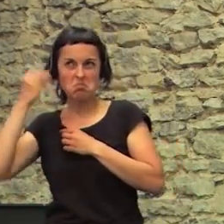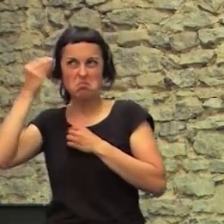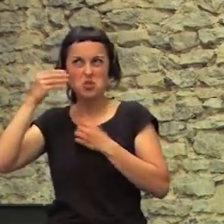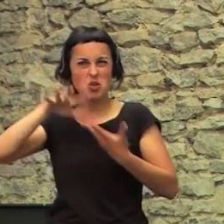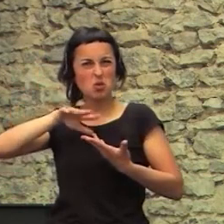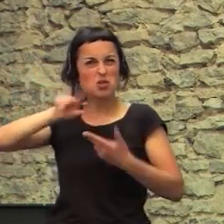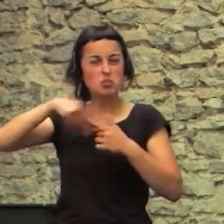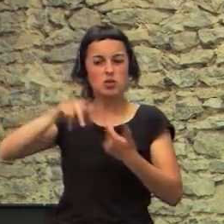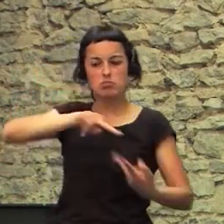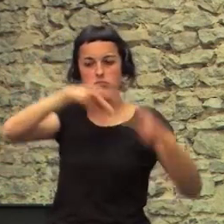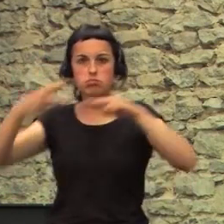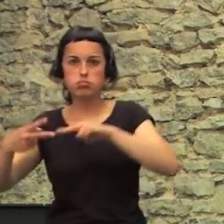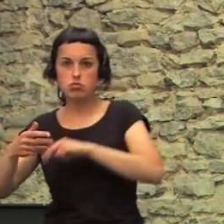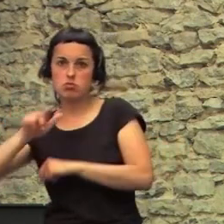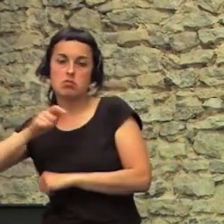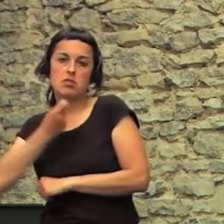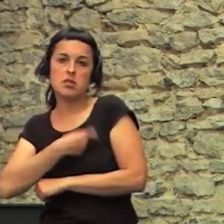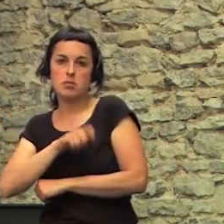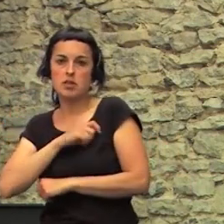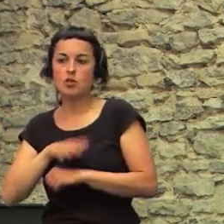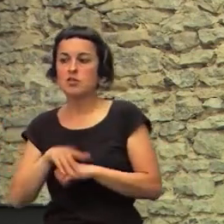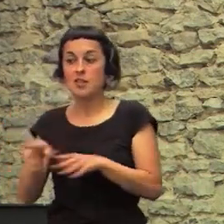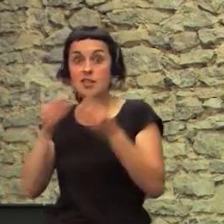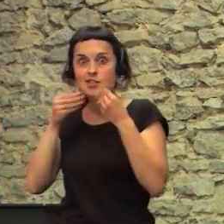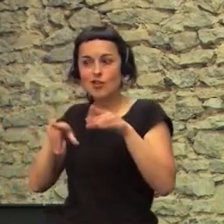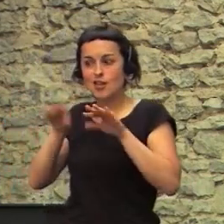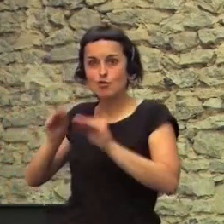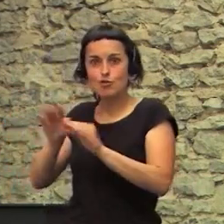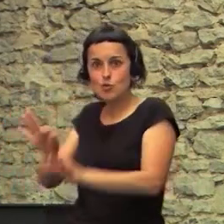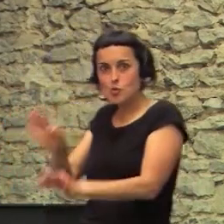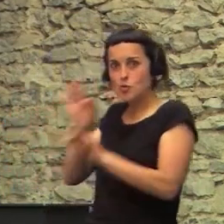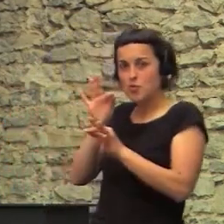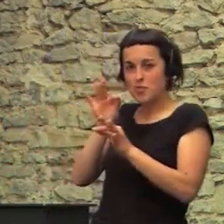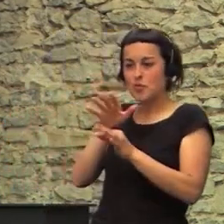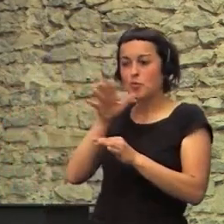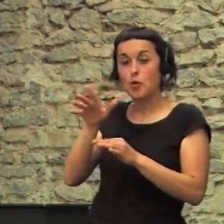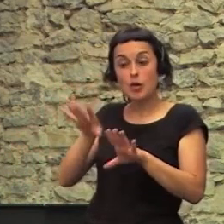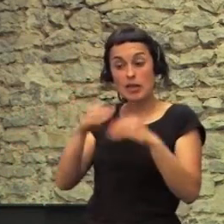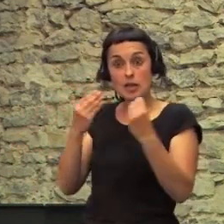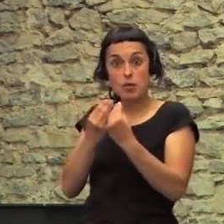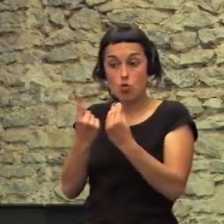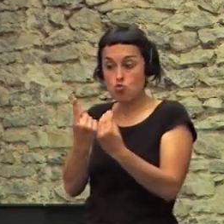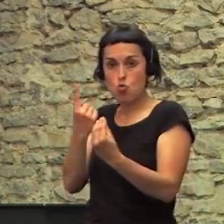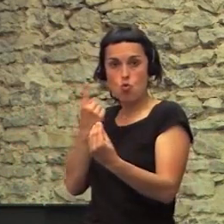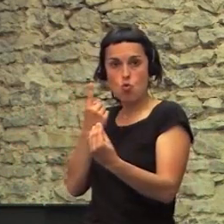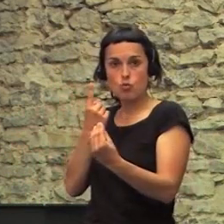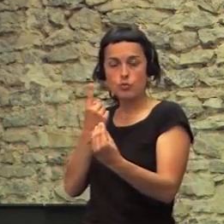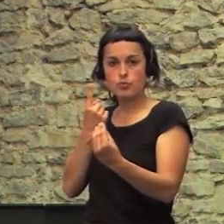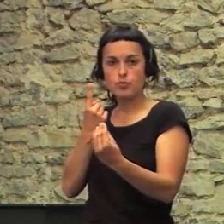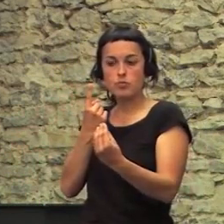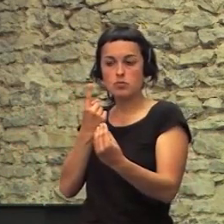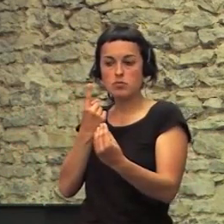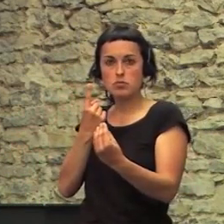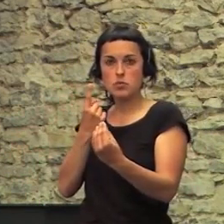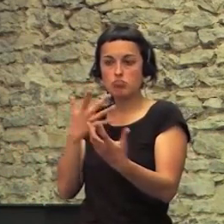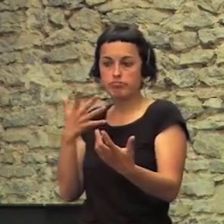sé. Le vino fantástica esta historia en el que uno de los gemelos tuvo un accidente en una